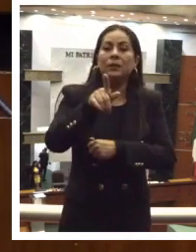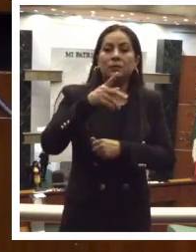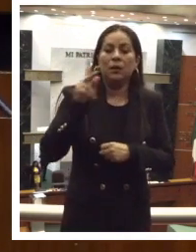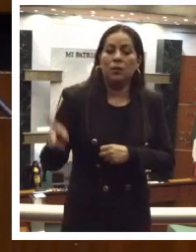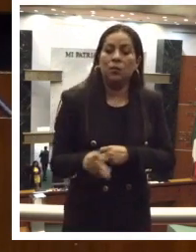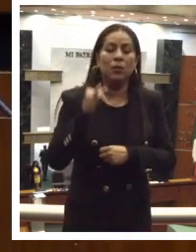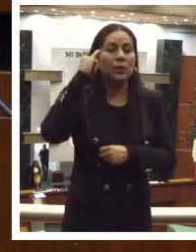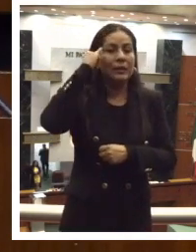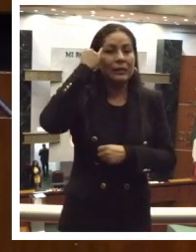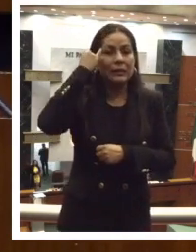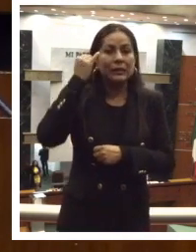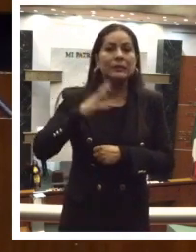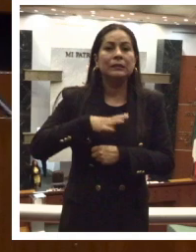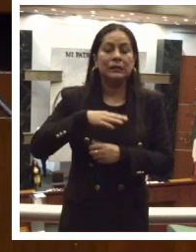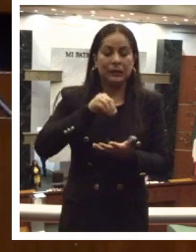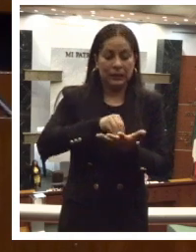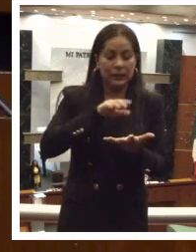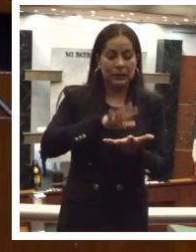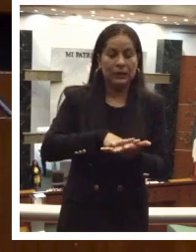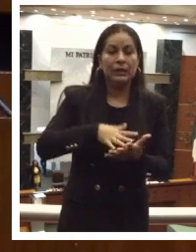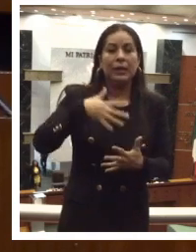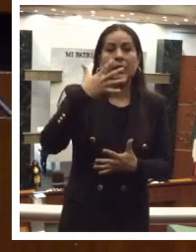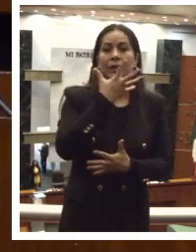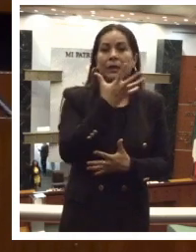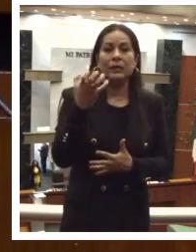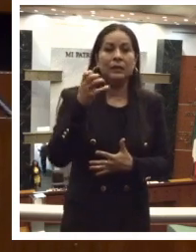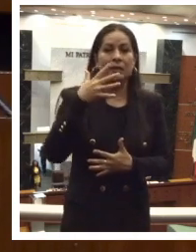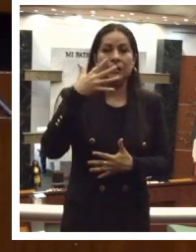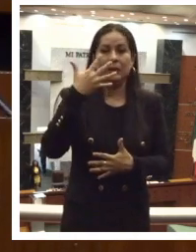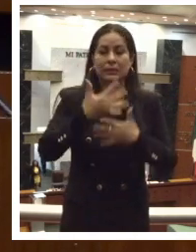indígena guerrerense se tiene un registro de